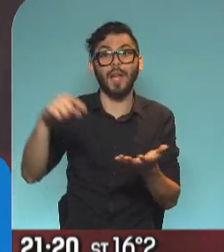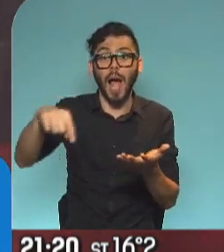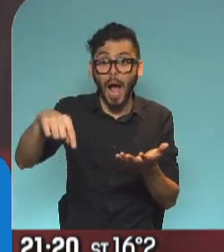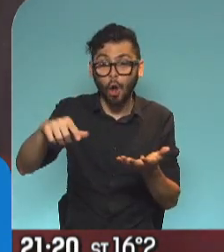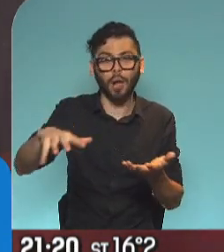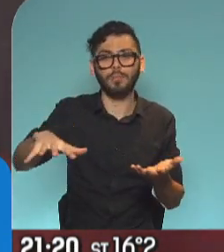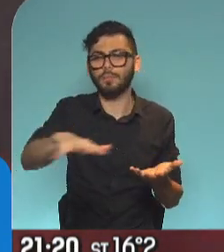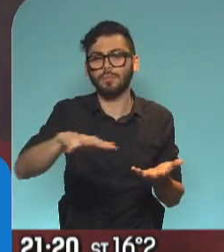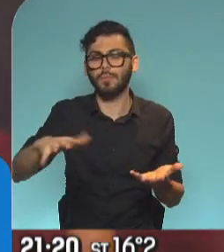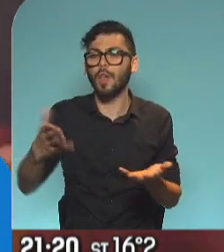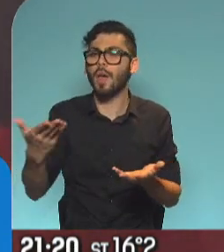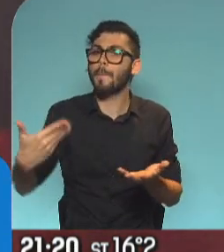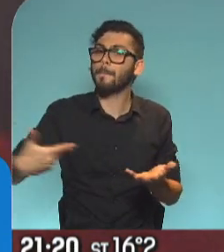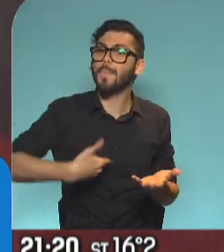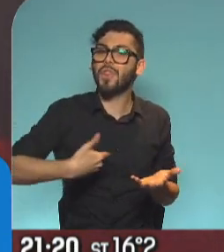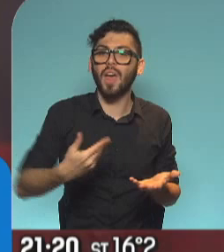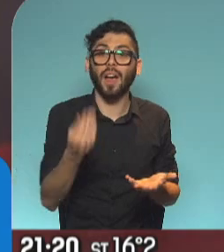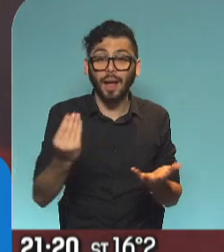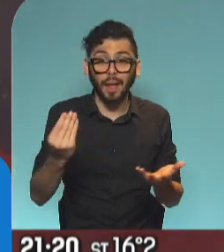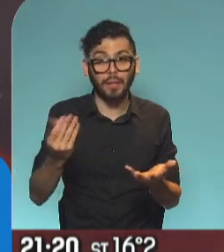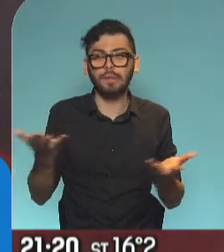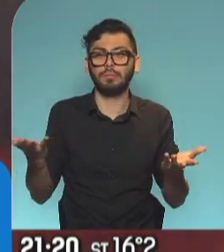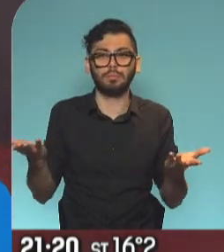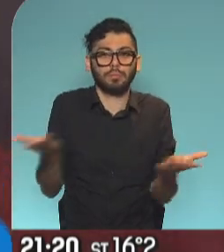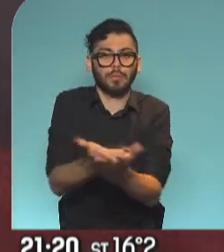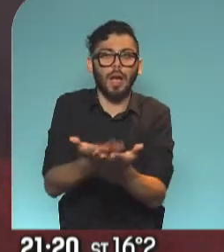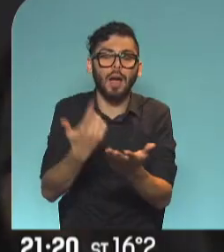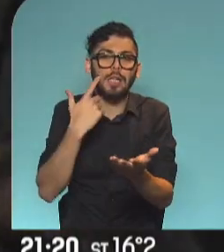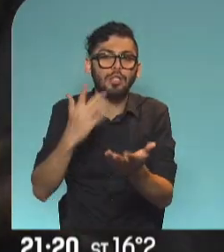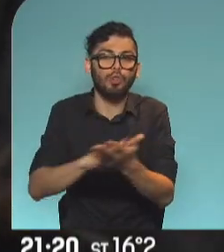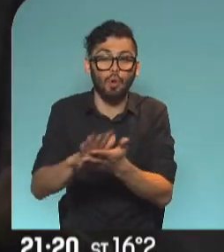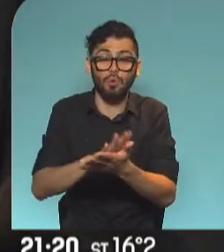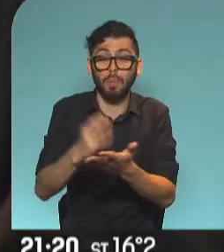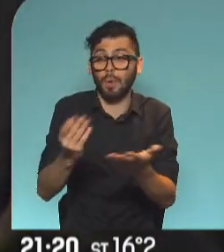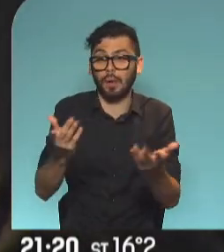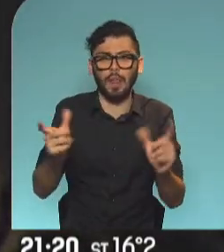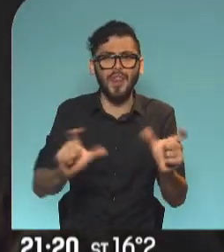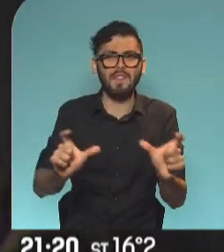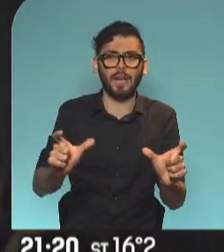caracterizar bien cuál es la demanda, nos va a ayudar a saldar esa brecha que es dolorosa para todos.